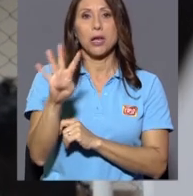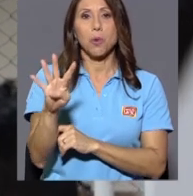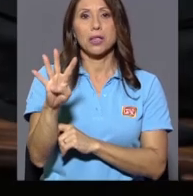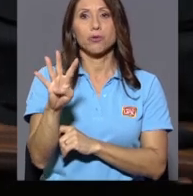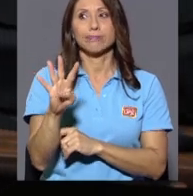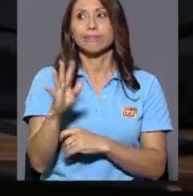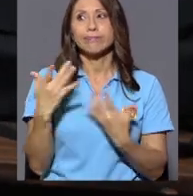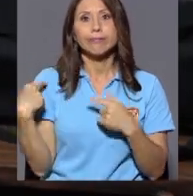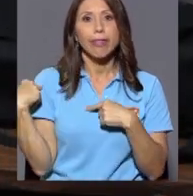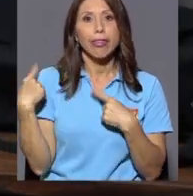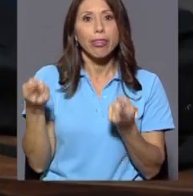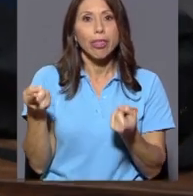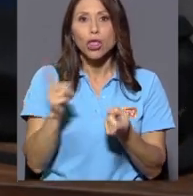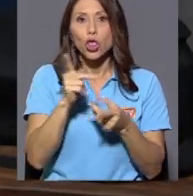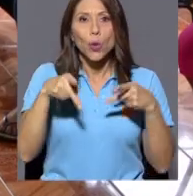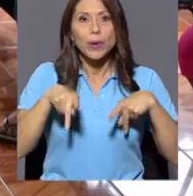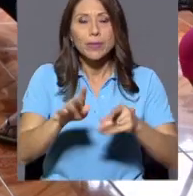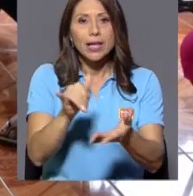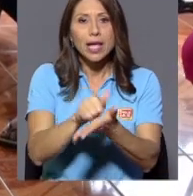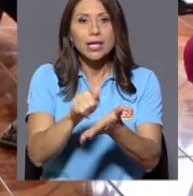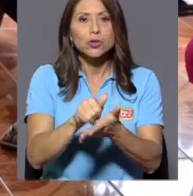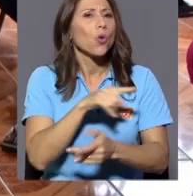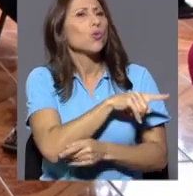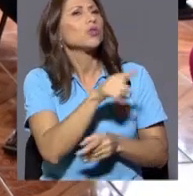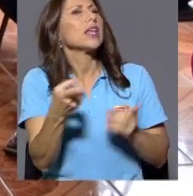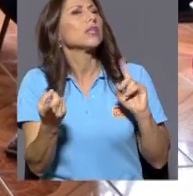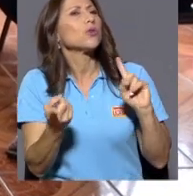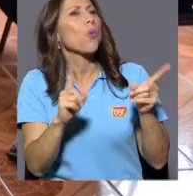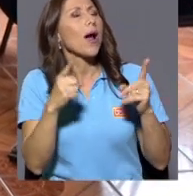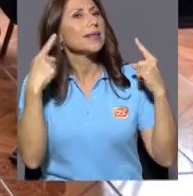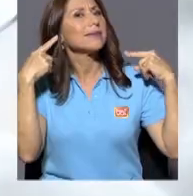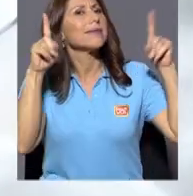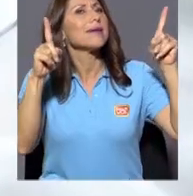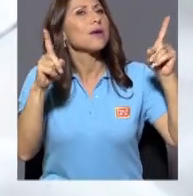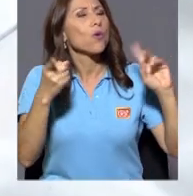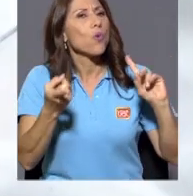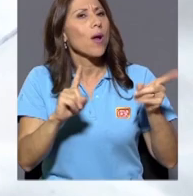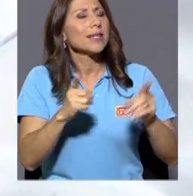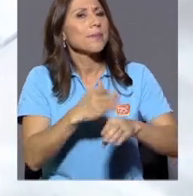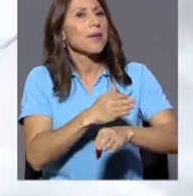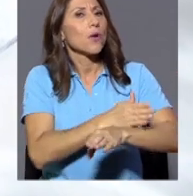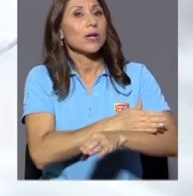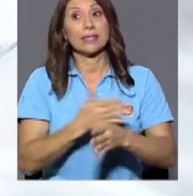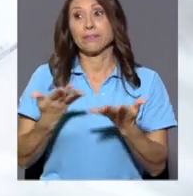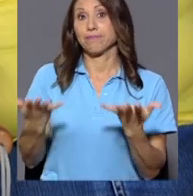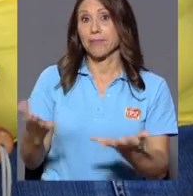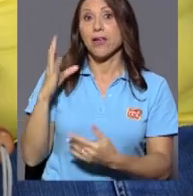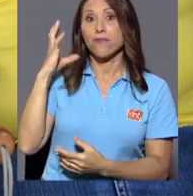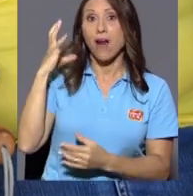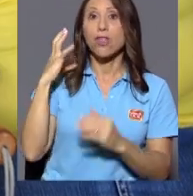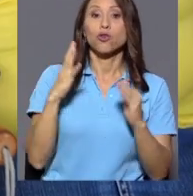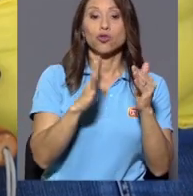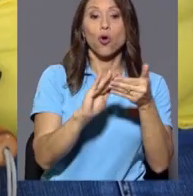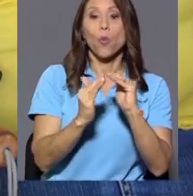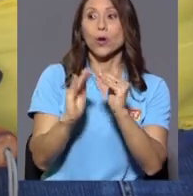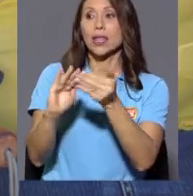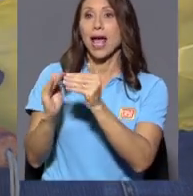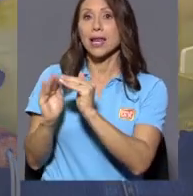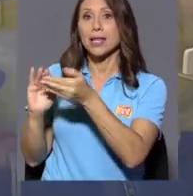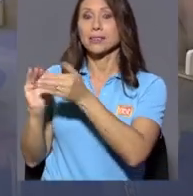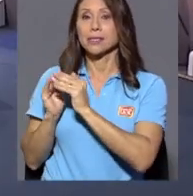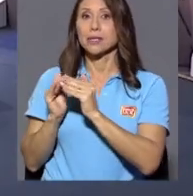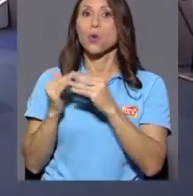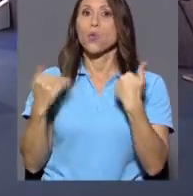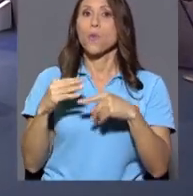cuáles han sido los alcances y las mejoras que han tenido ustedes y las radios comunitarias por ejemplo han sido protagonistas yo recuerdo haber